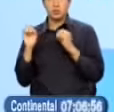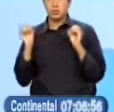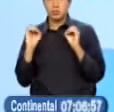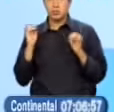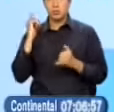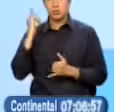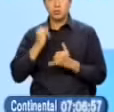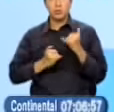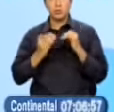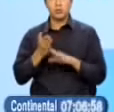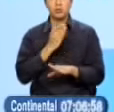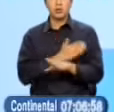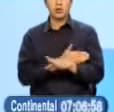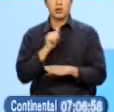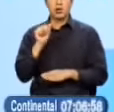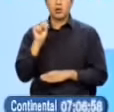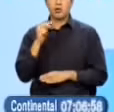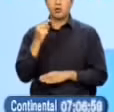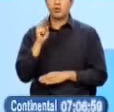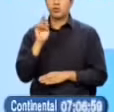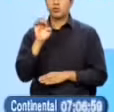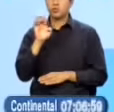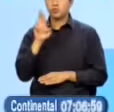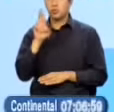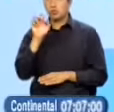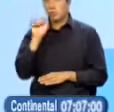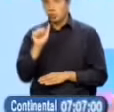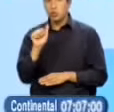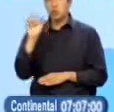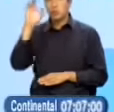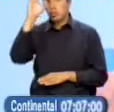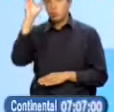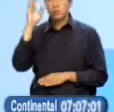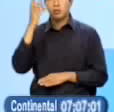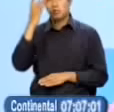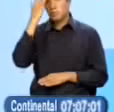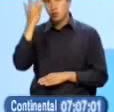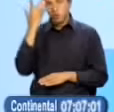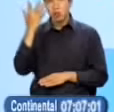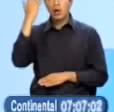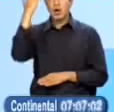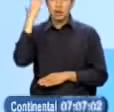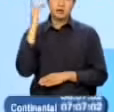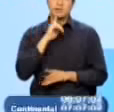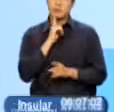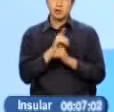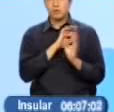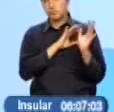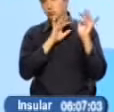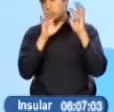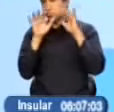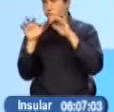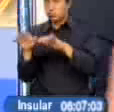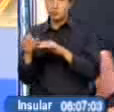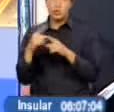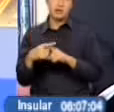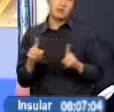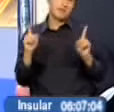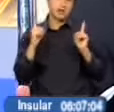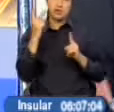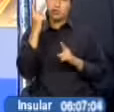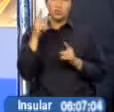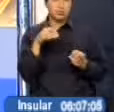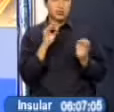último fue por postura con colombia no es un tema de ahora y se fue por la invasión del territorio nacional atentado las cosas completamente